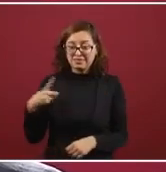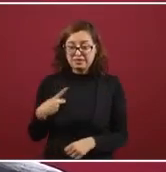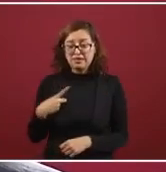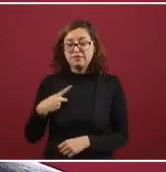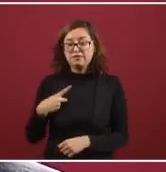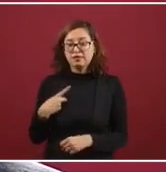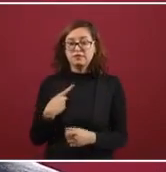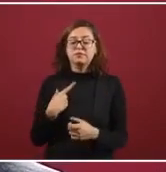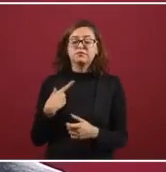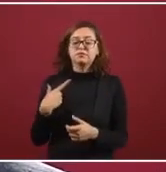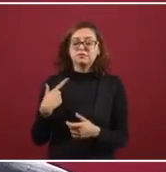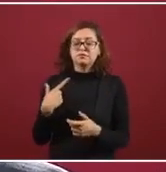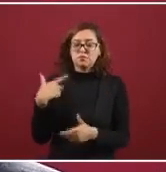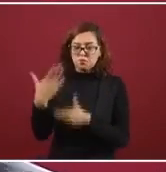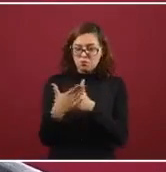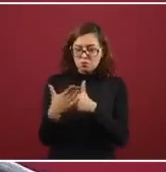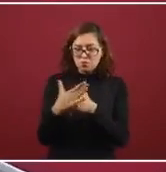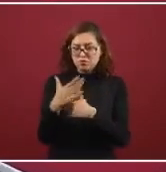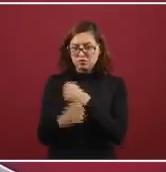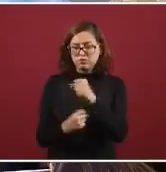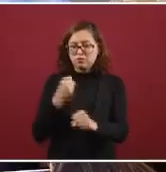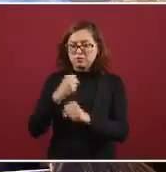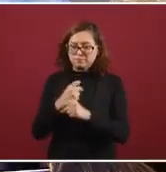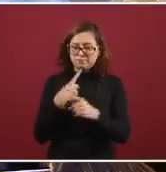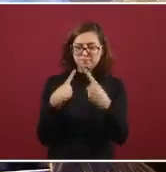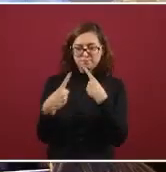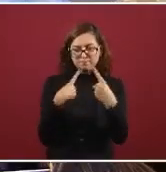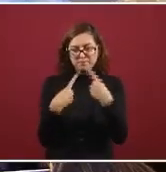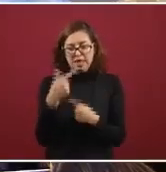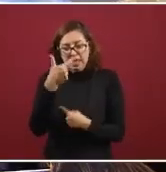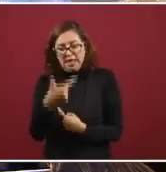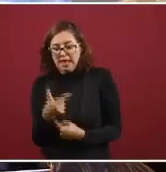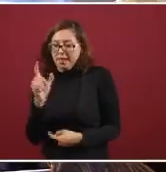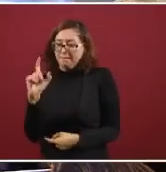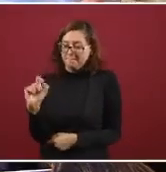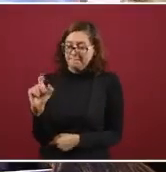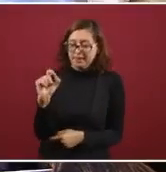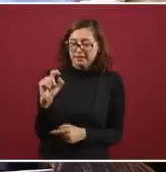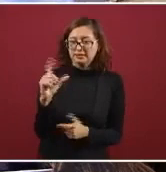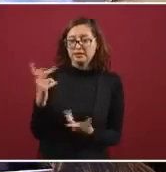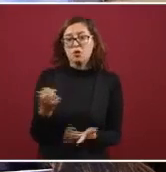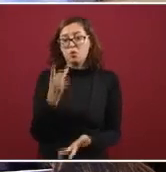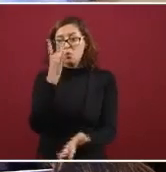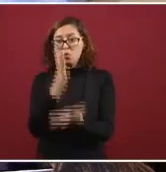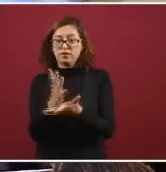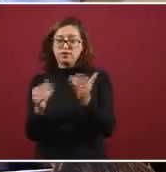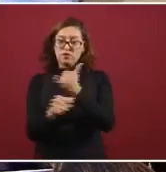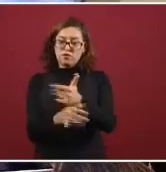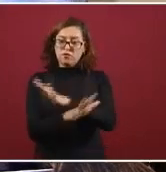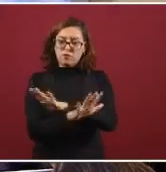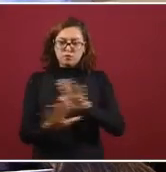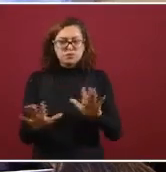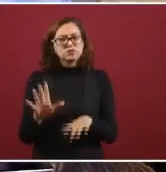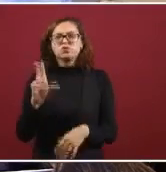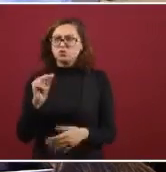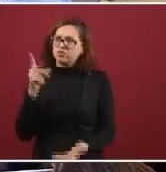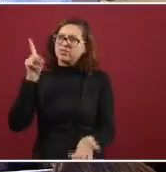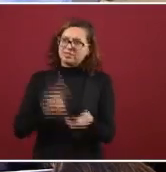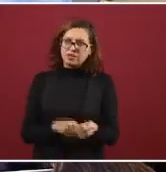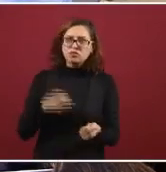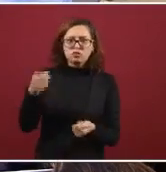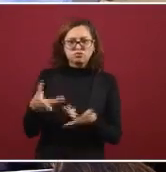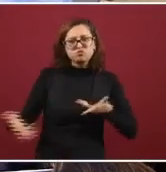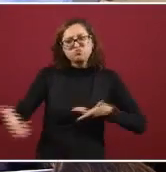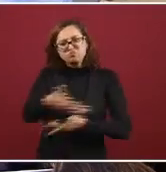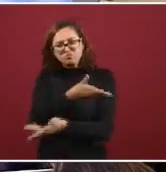la discusión del G20. No solo se reciba un informe, sino que se debata y se discuta